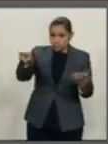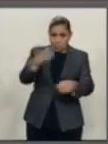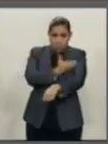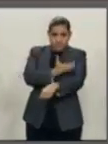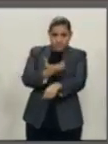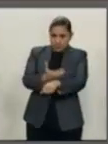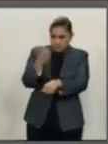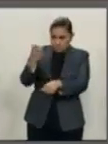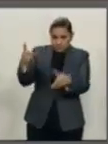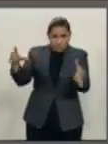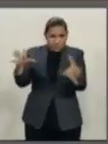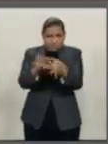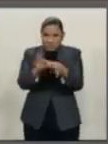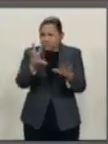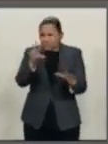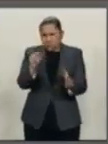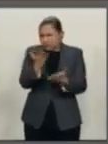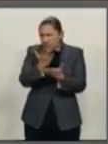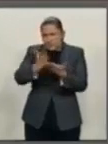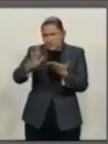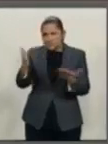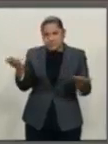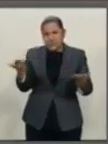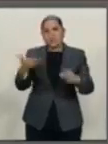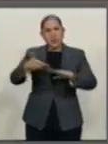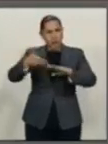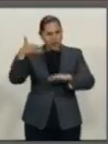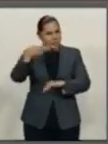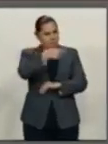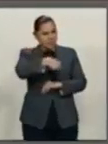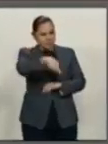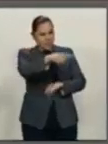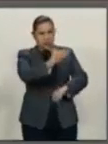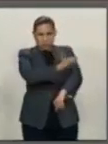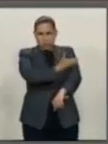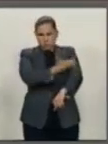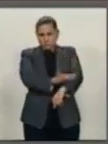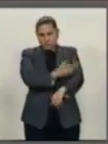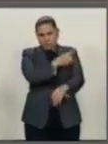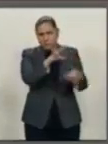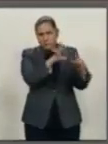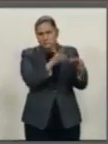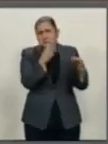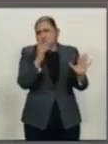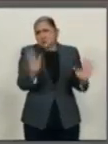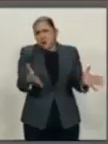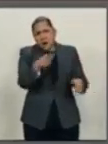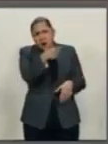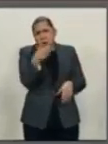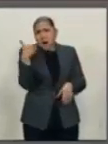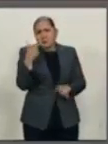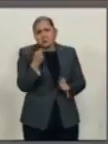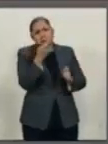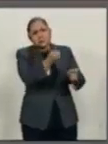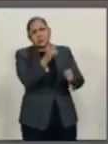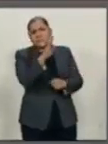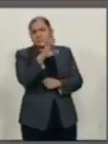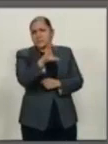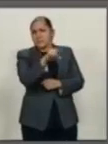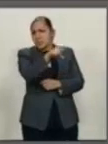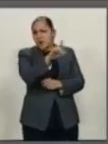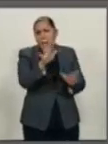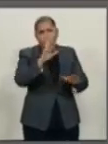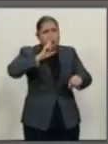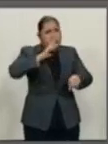expresaron precisamente que a fin de cuentas él ya está en el Fondo de Cultura y ya está ahí, y que